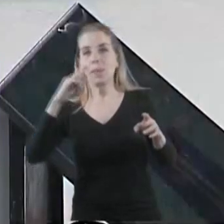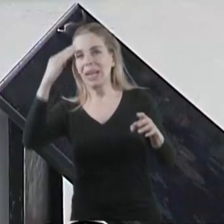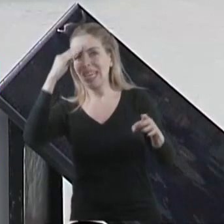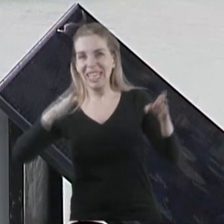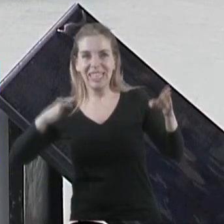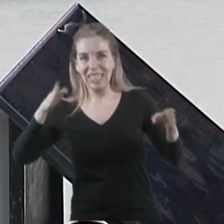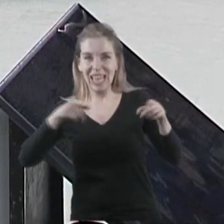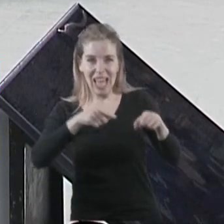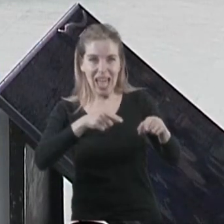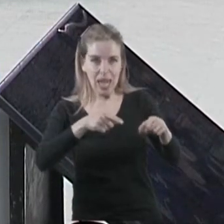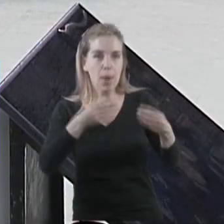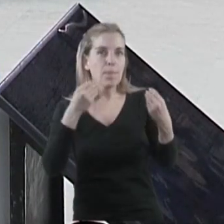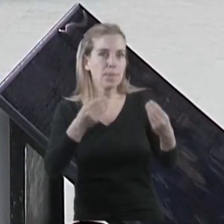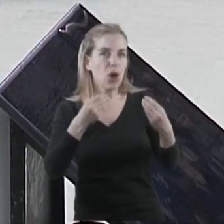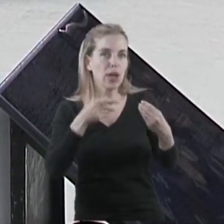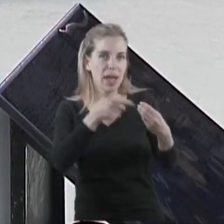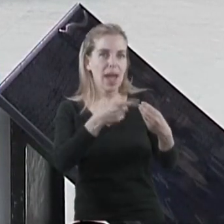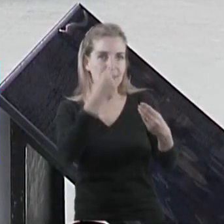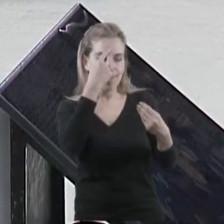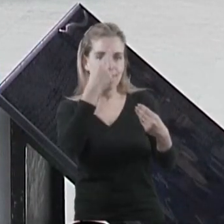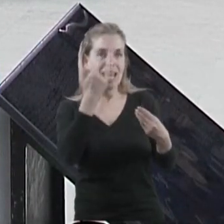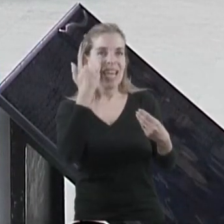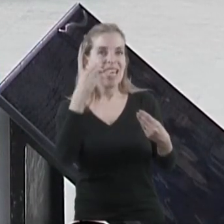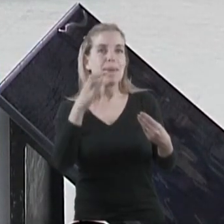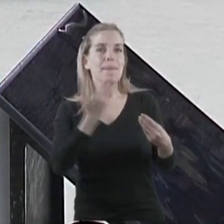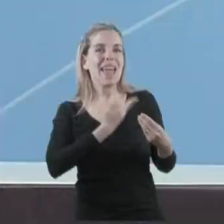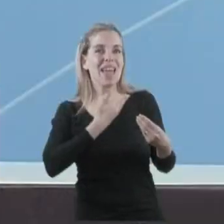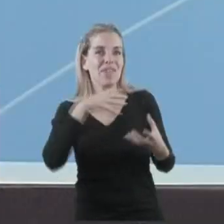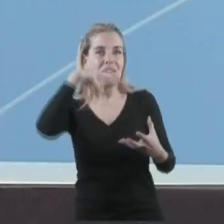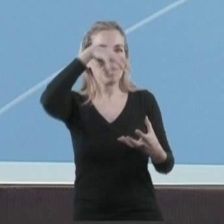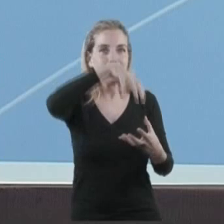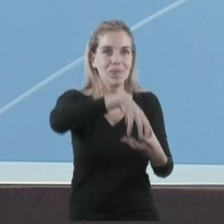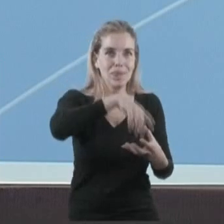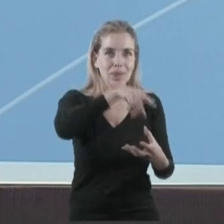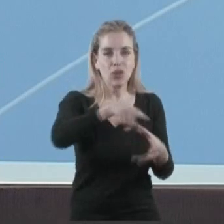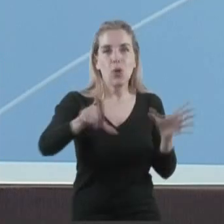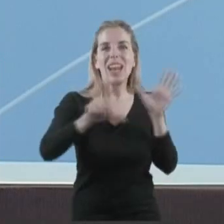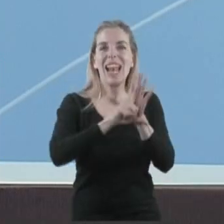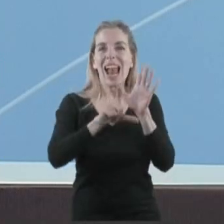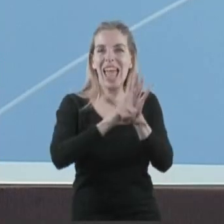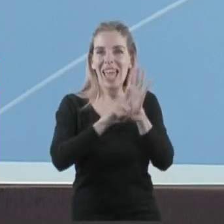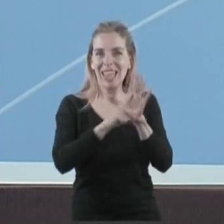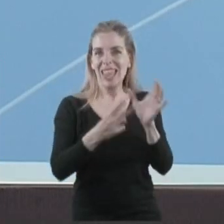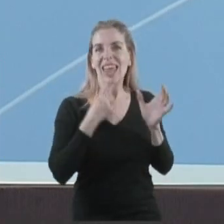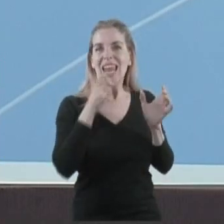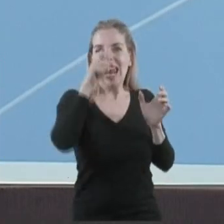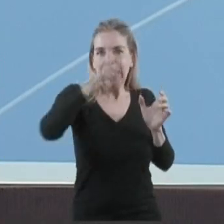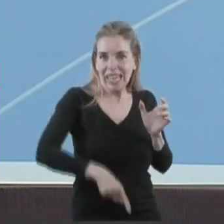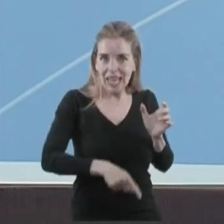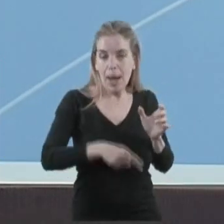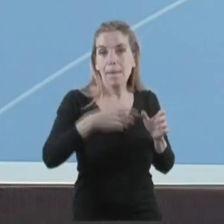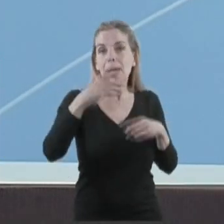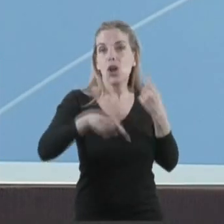a partir de lo que fue el rol estratégico que jugó YPF sobre la base de la Ley de Soberanía Energética. Pero desde el 2015